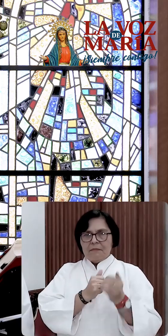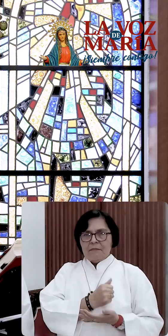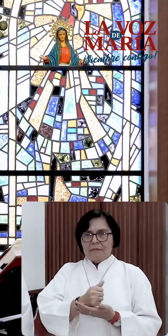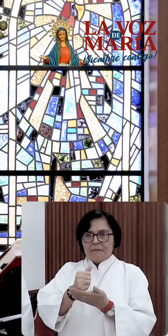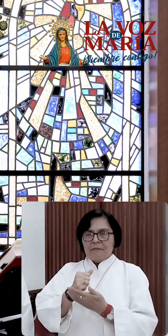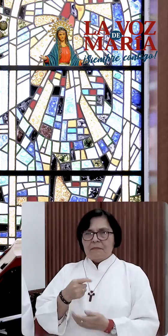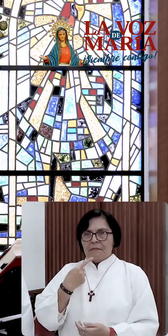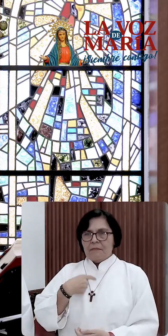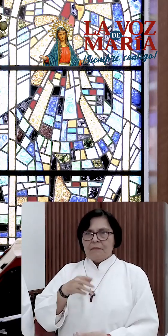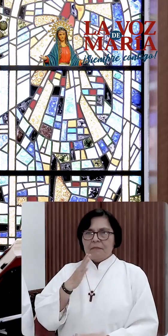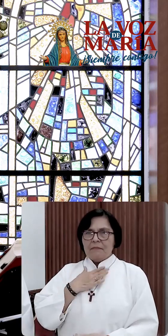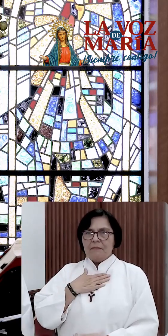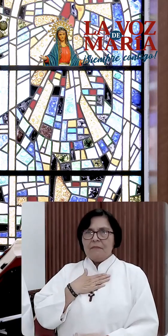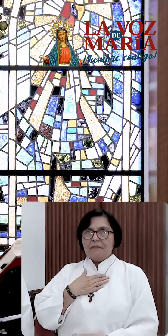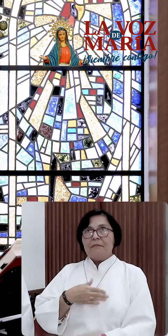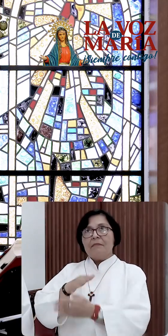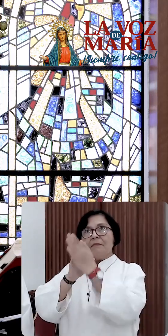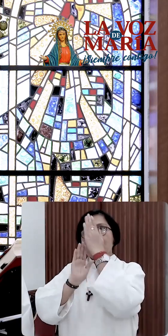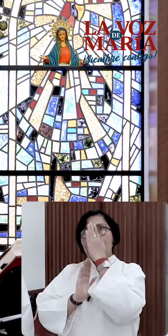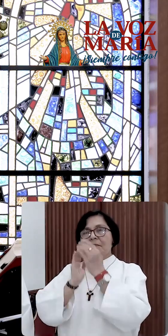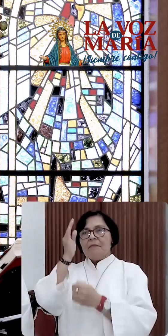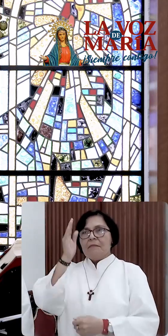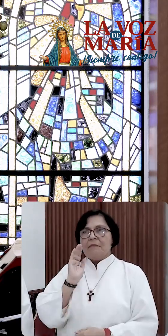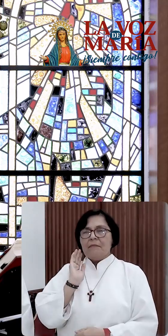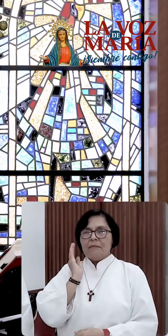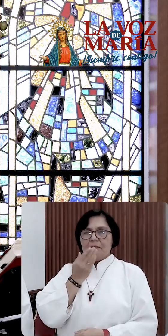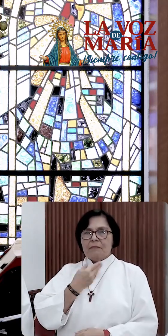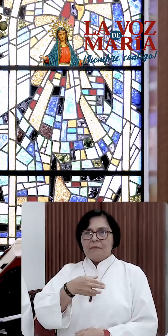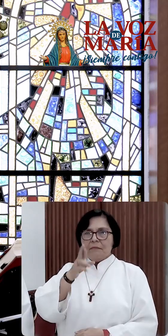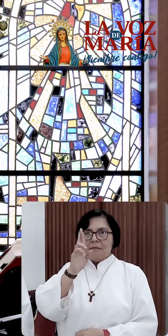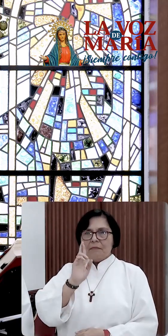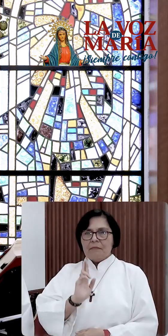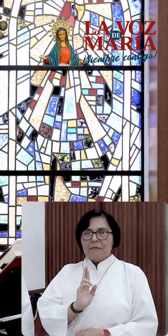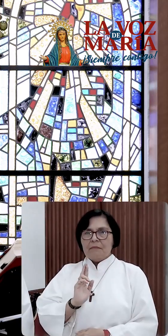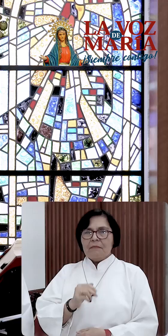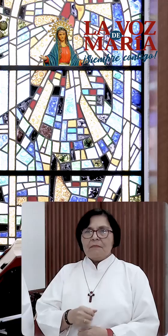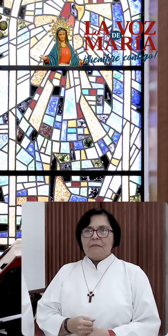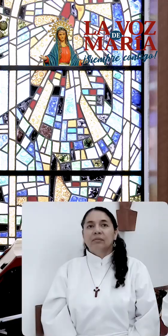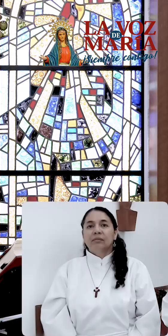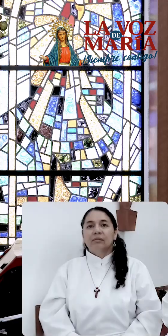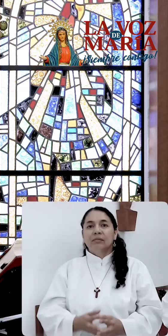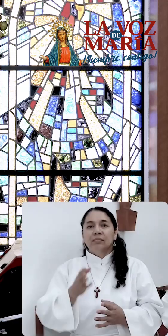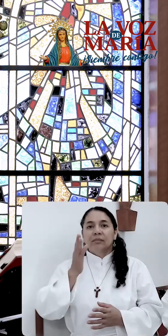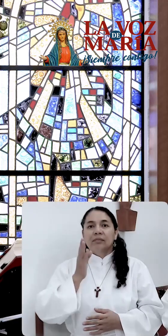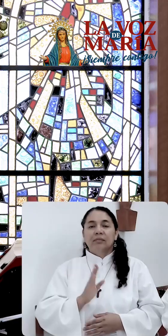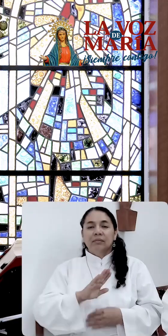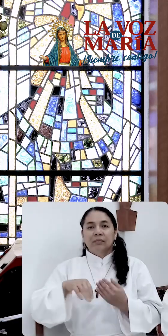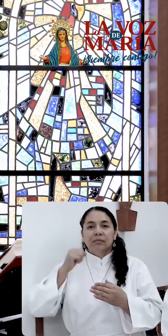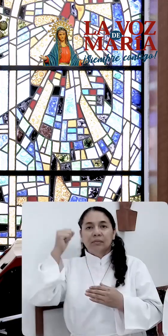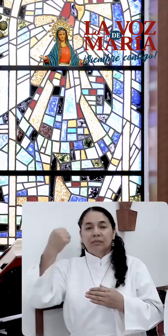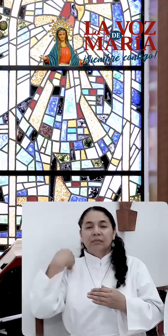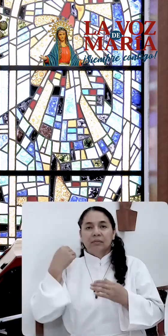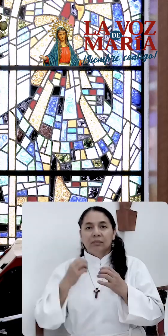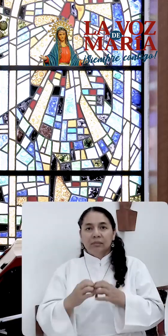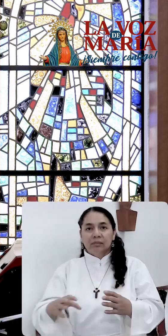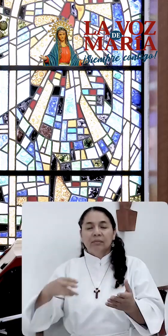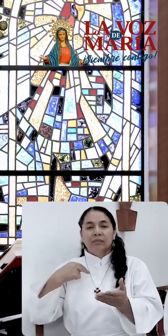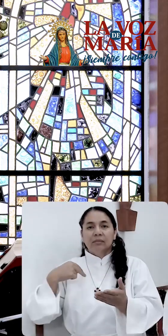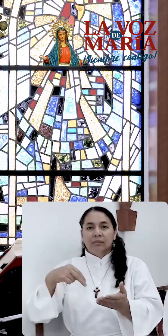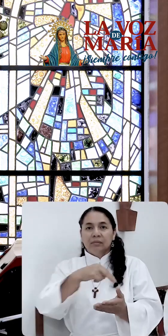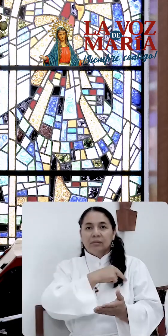ustedes, hermanos, que intercedan por mí ante Dios nuestro Señor. Dios Todopoderoso